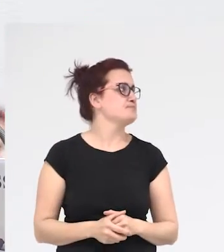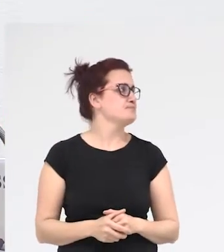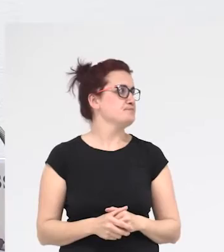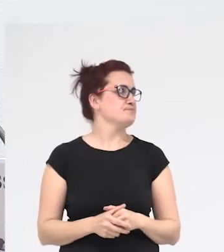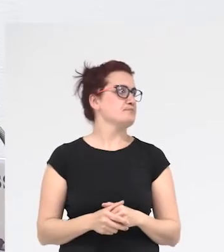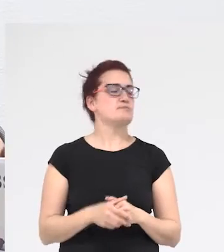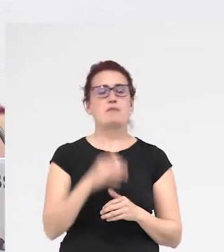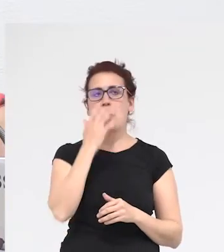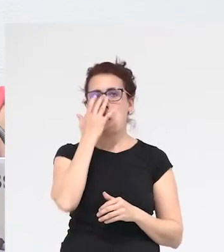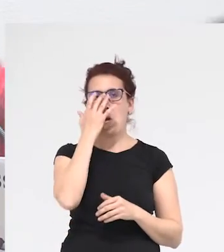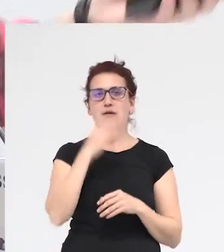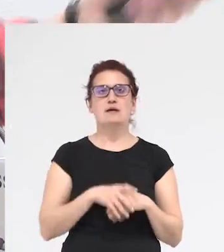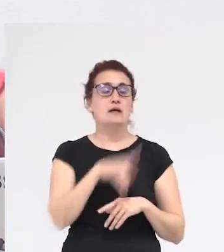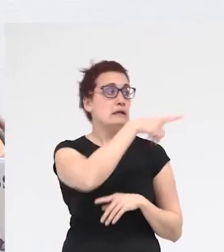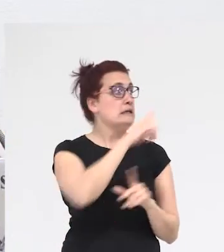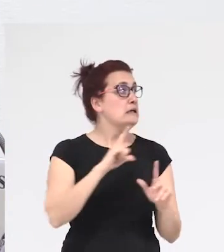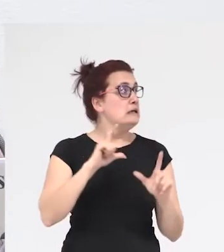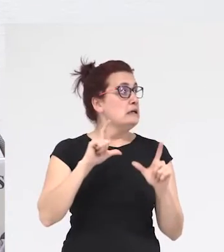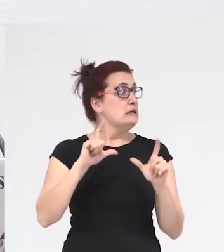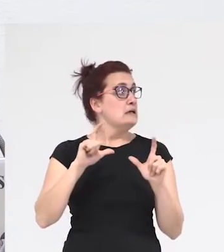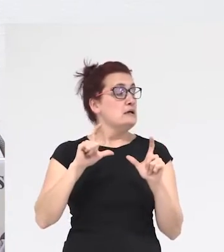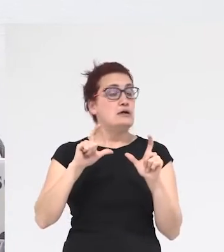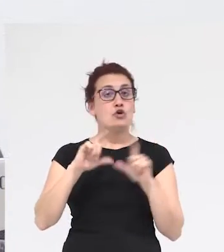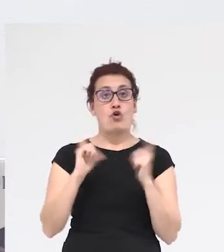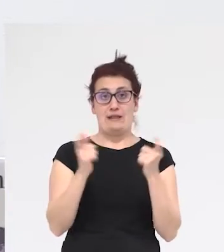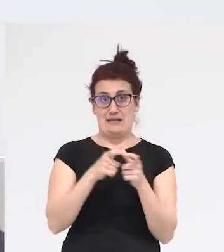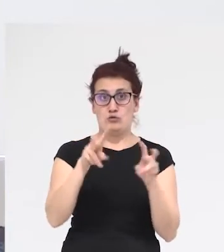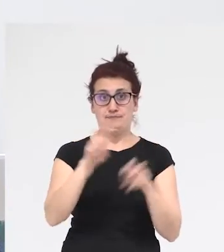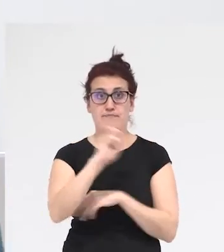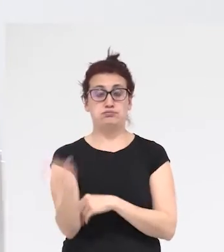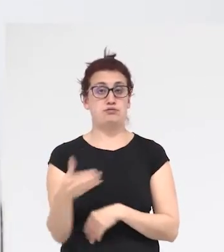Bueno, los colectivos de diversidad funcional,